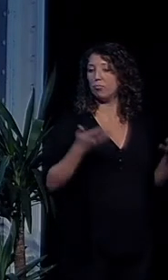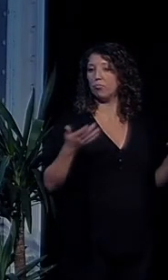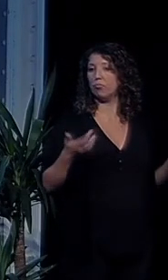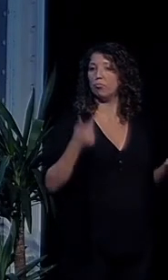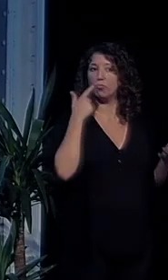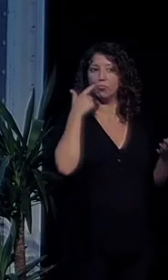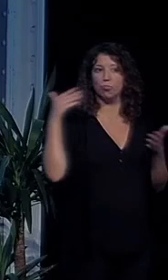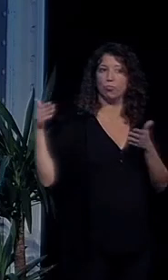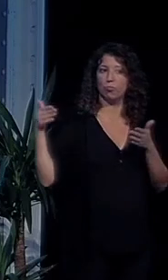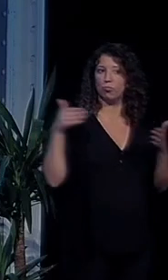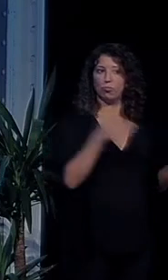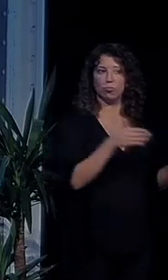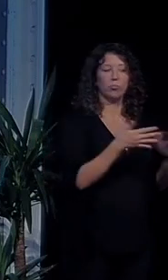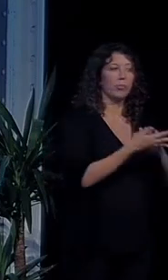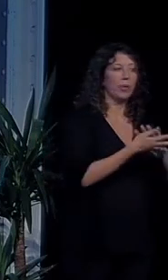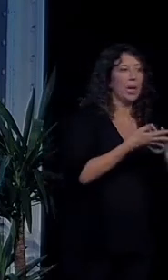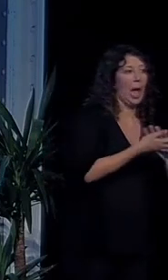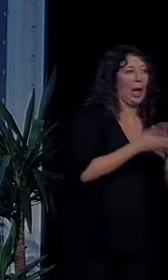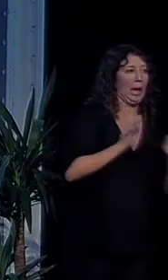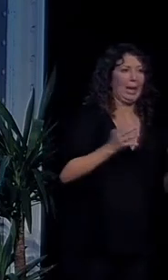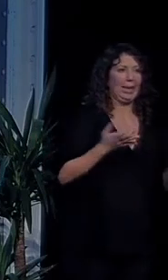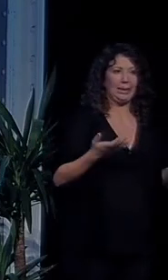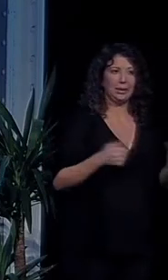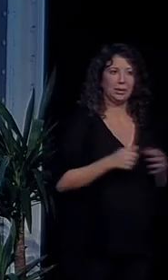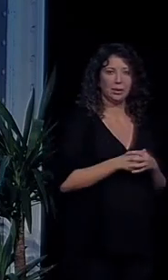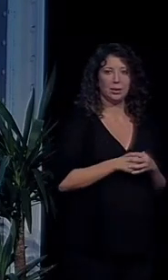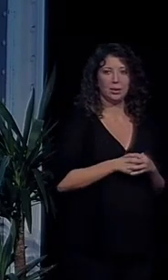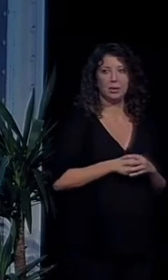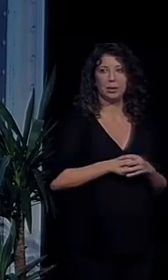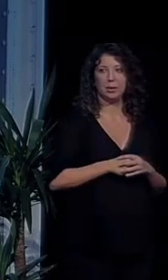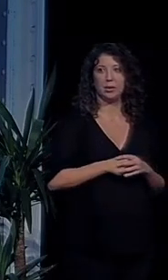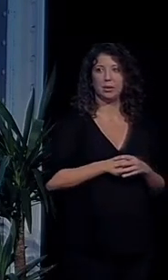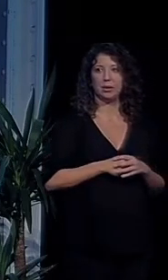templar y saber un poco de lo que se está hablando.